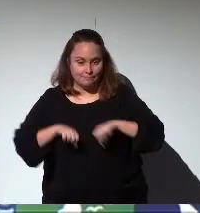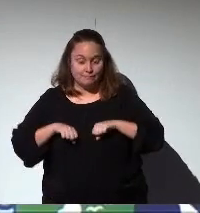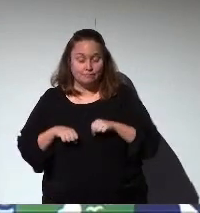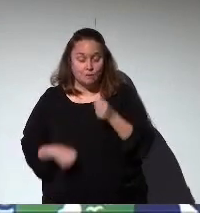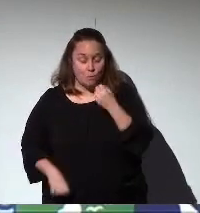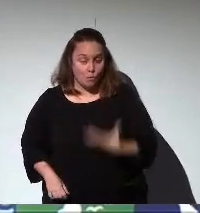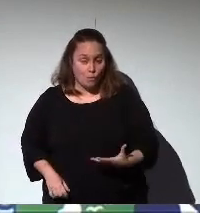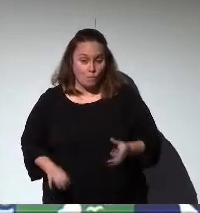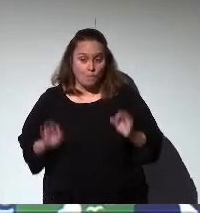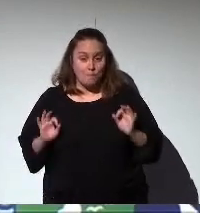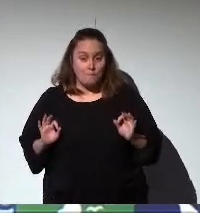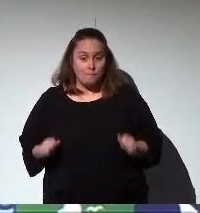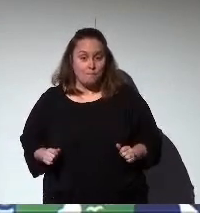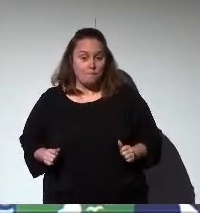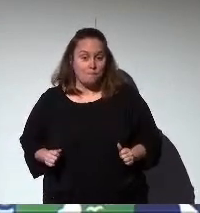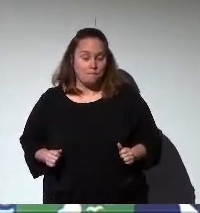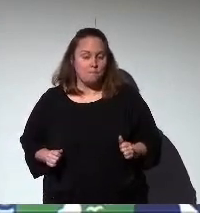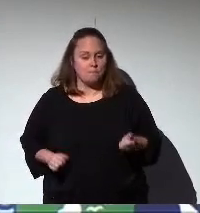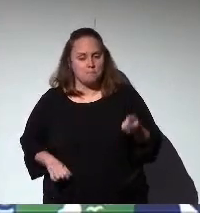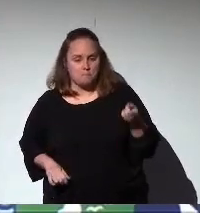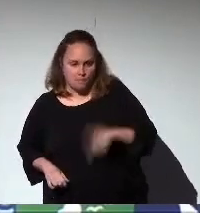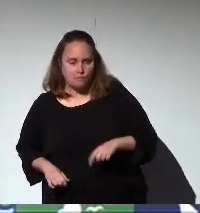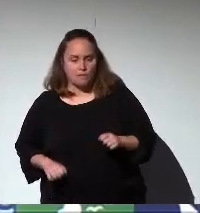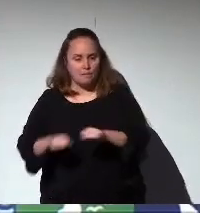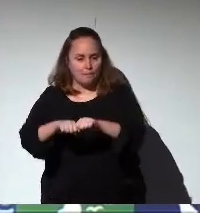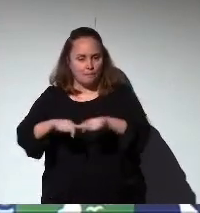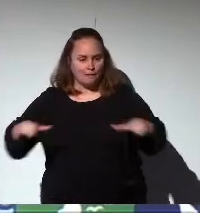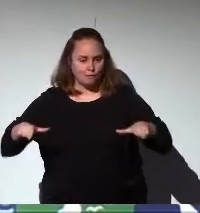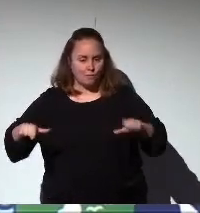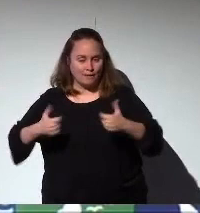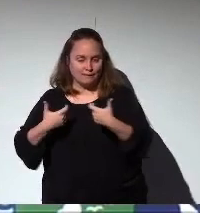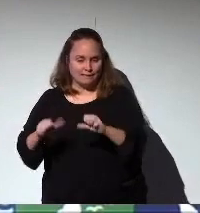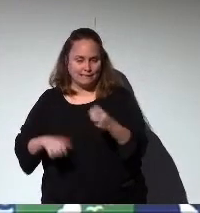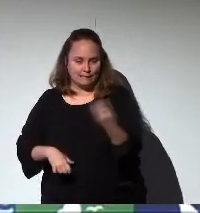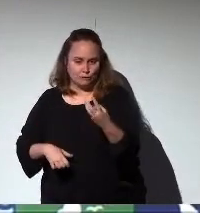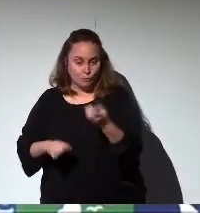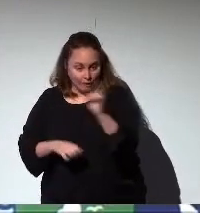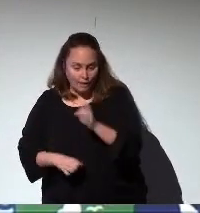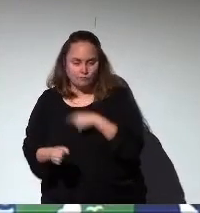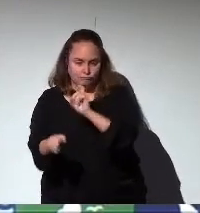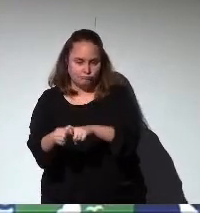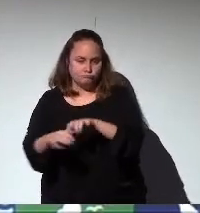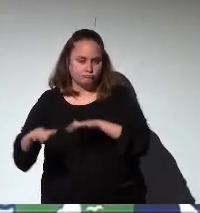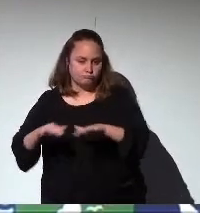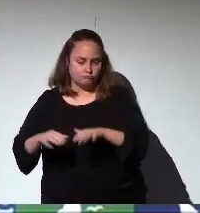y bueno, pues además de eso también participamos activamente en la plataforma del tercer sector de Canarias.